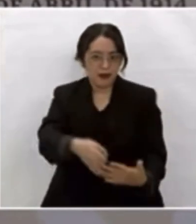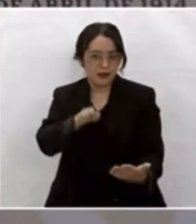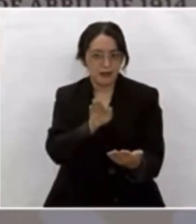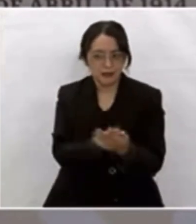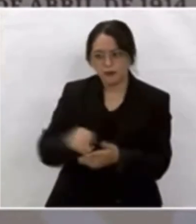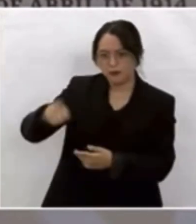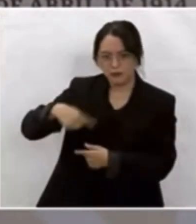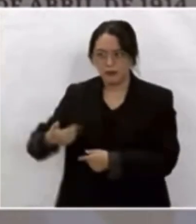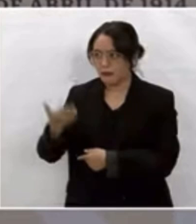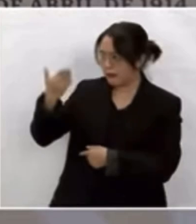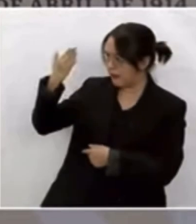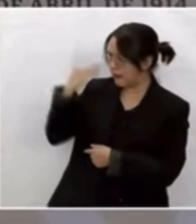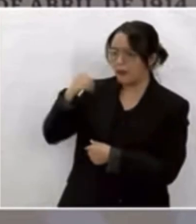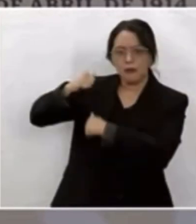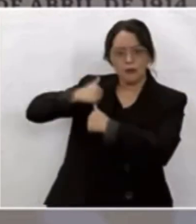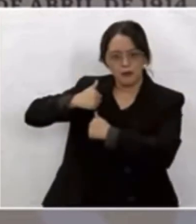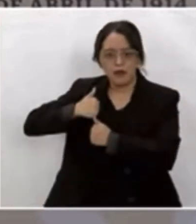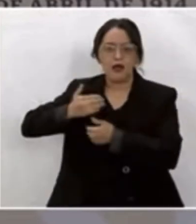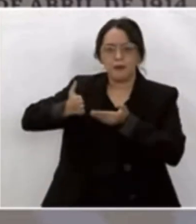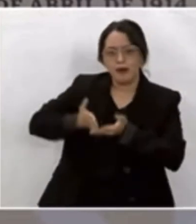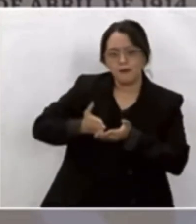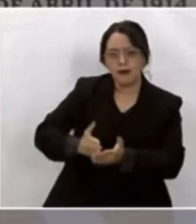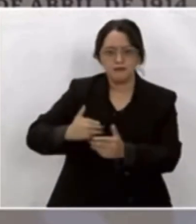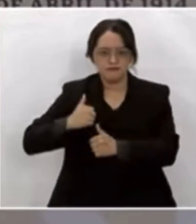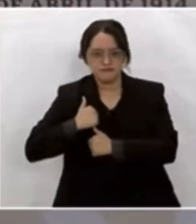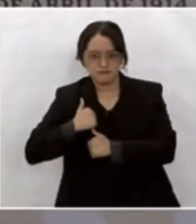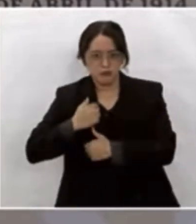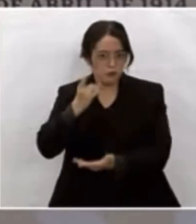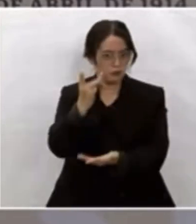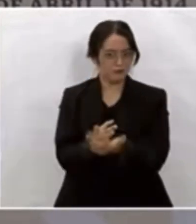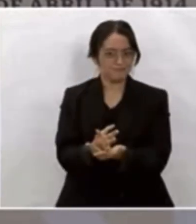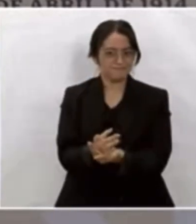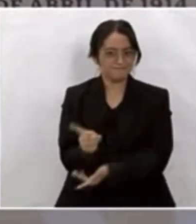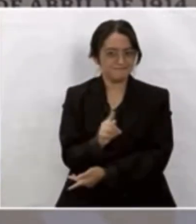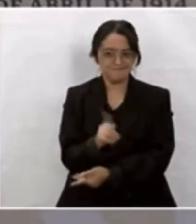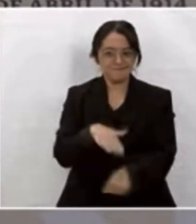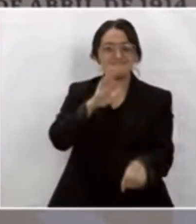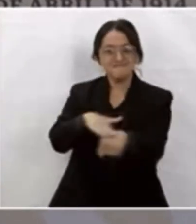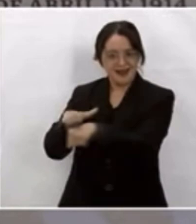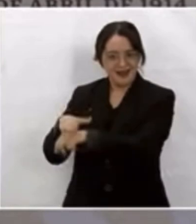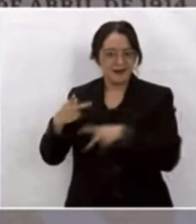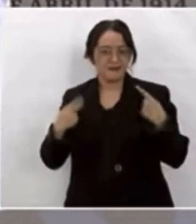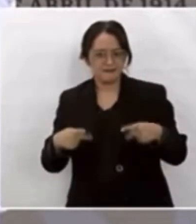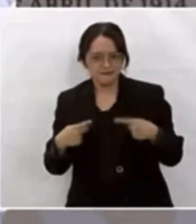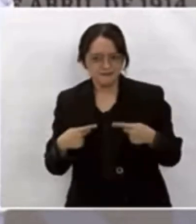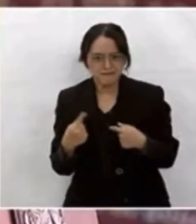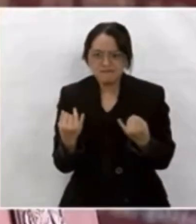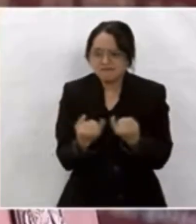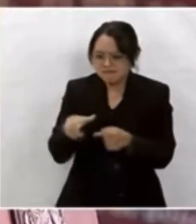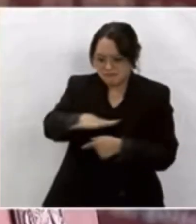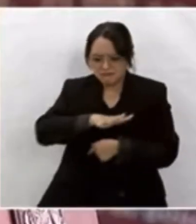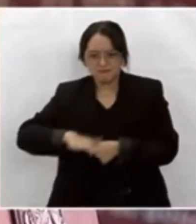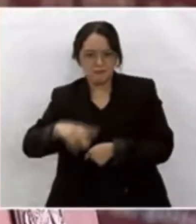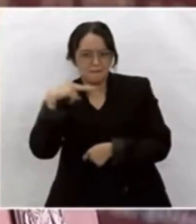de los cadetes, marinos, soldados y de muchos ciudadanos de este